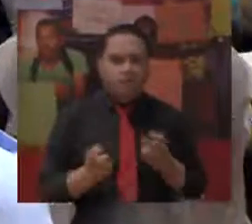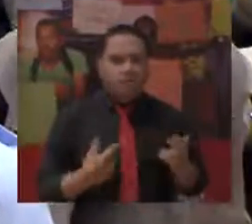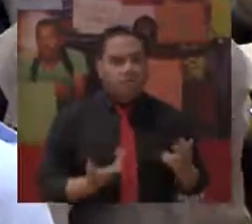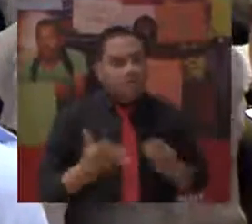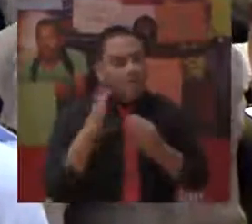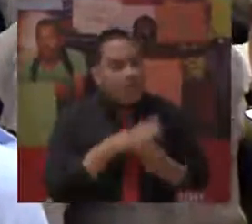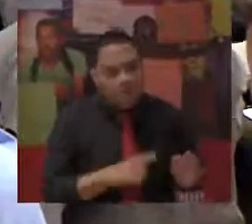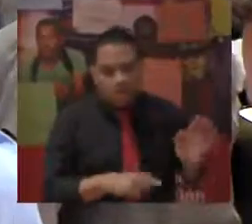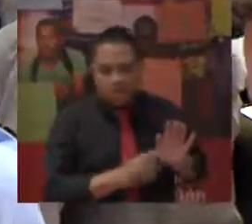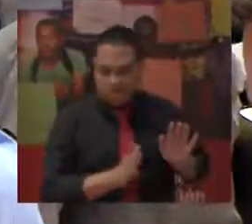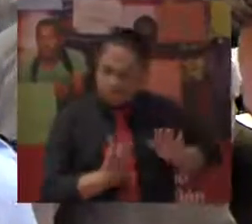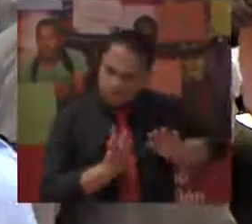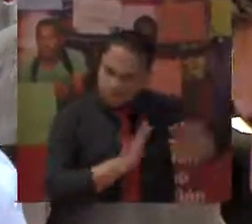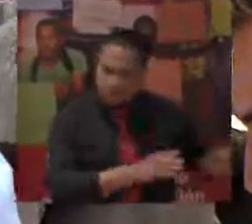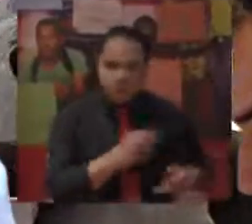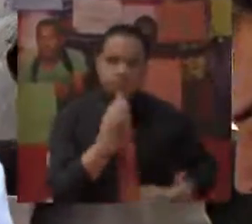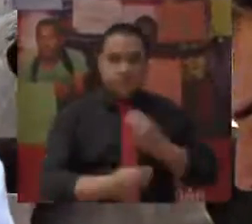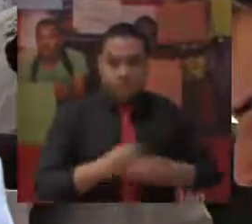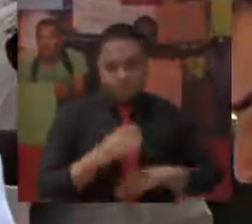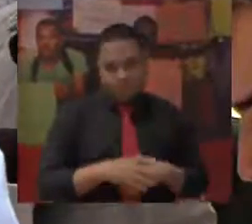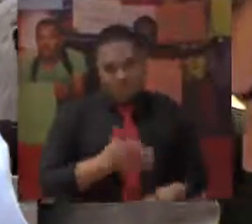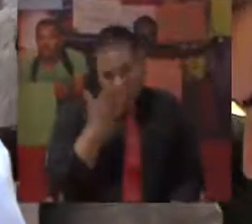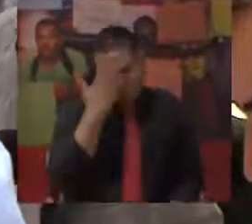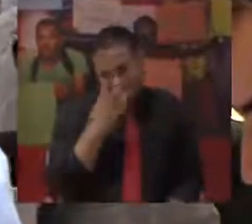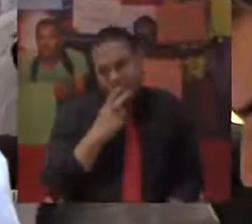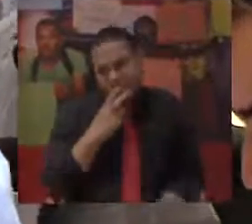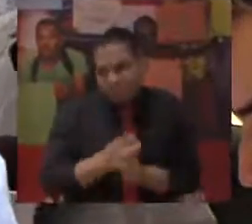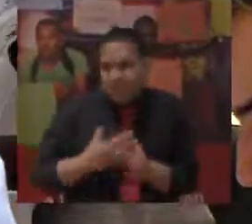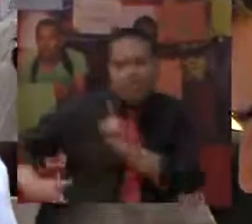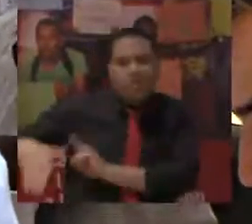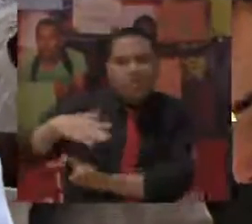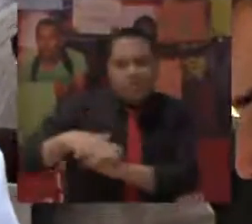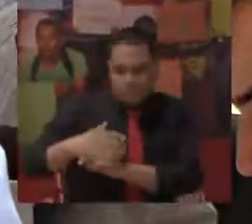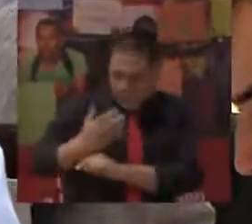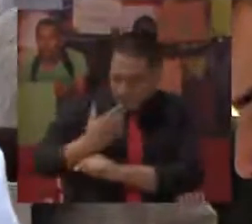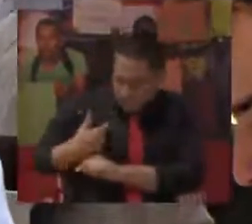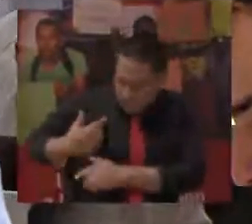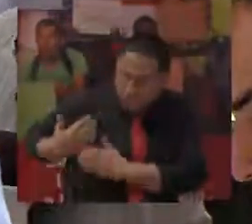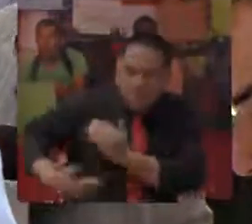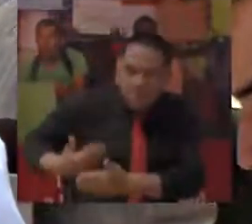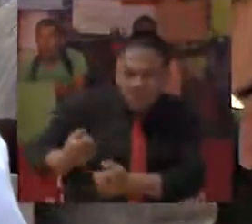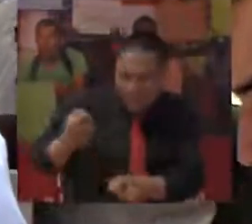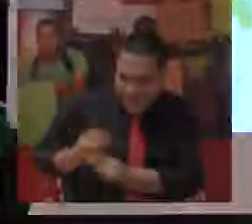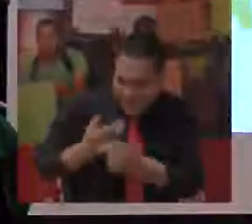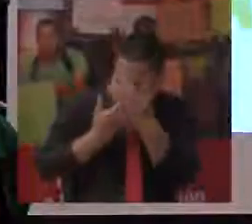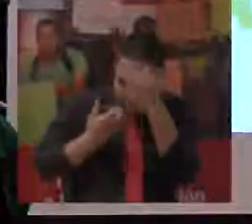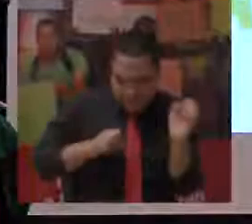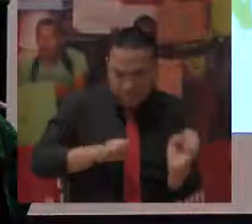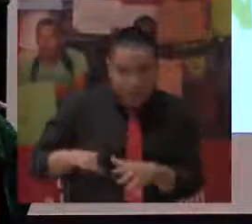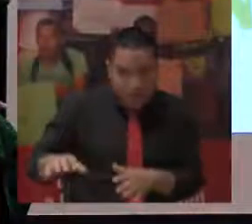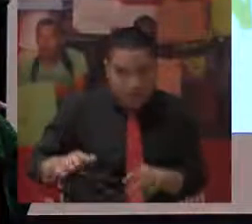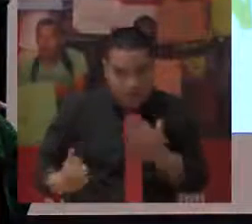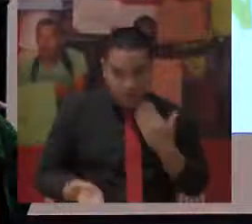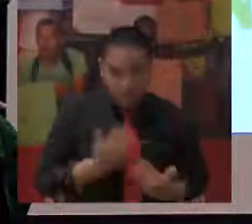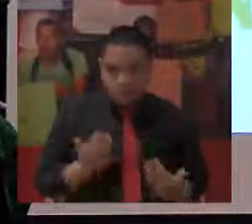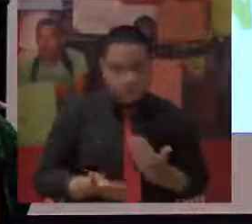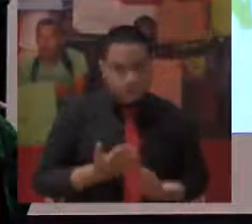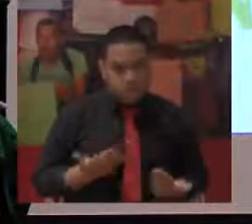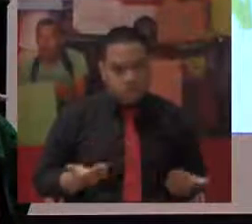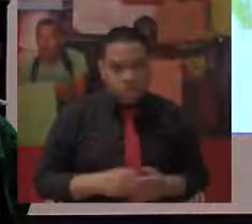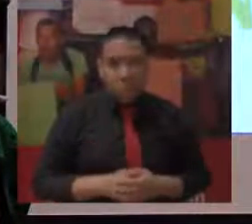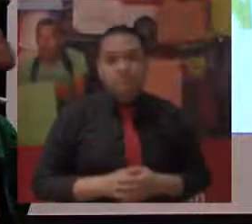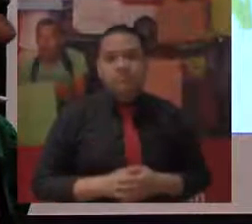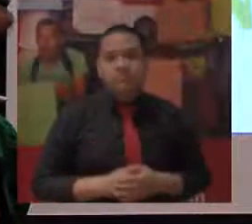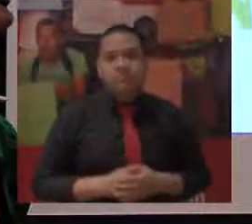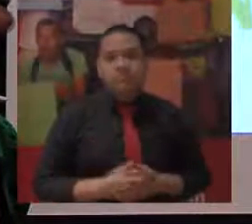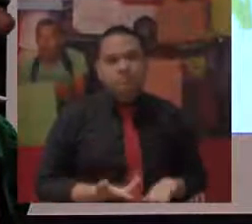Evidentemente, en el marco de muchas dificultades, porque las personas en proceso de reintegración desafortunadamente no van a vivir a los